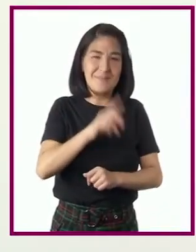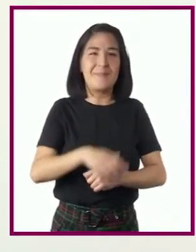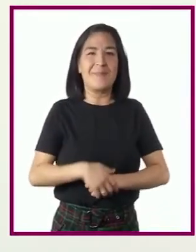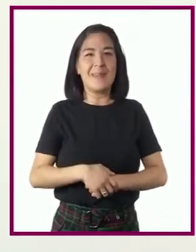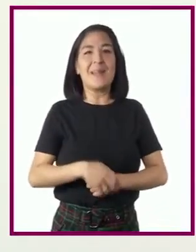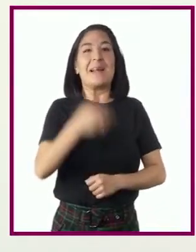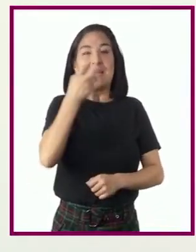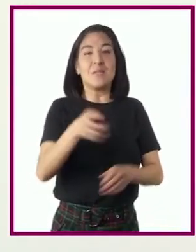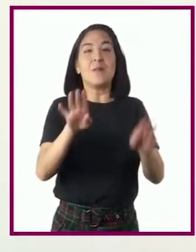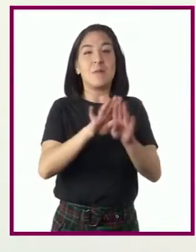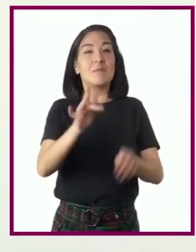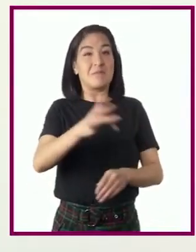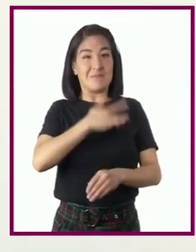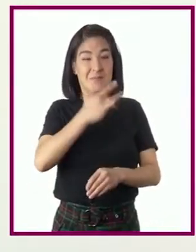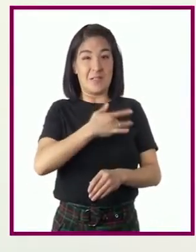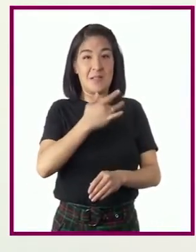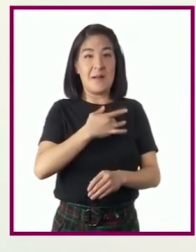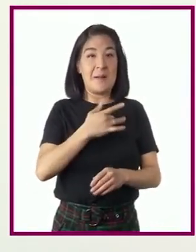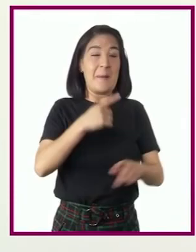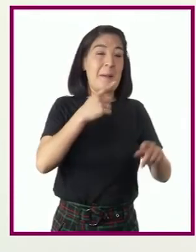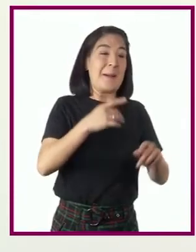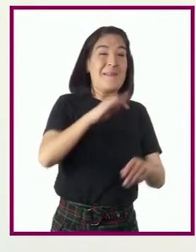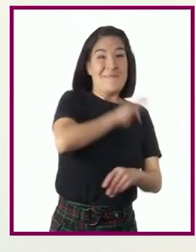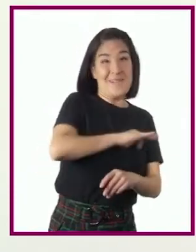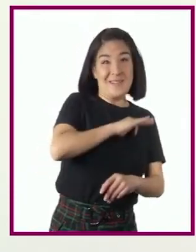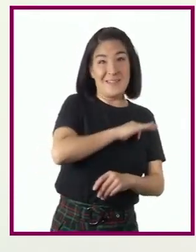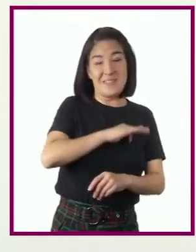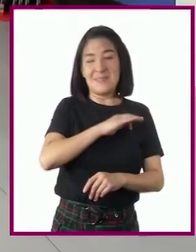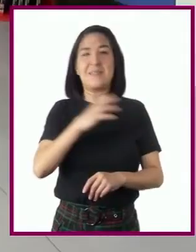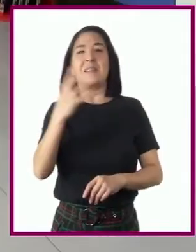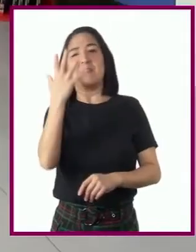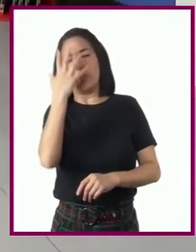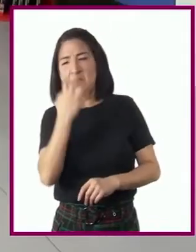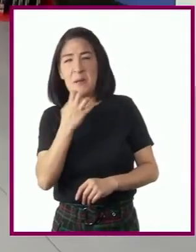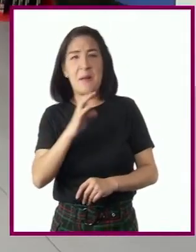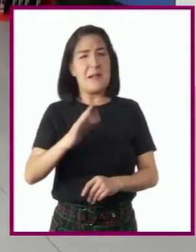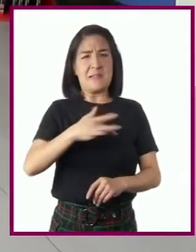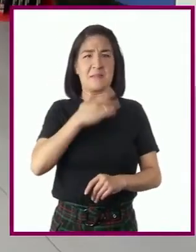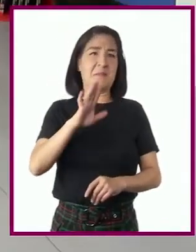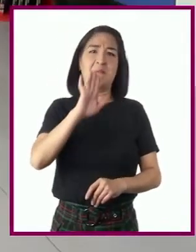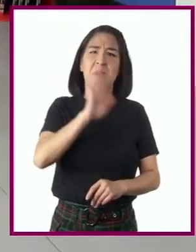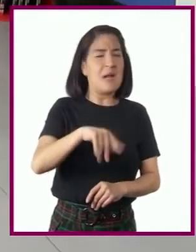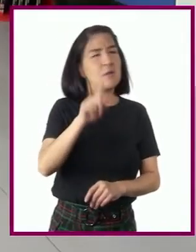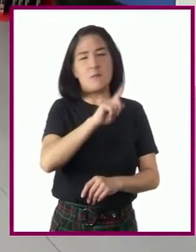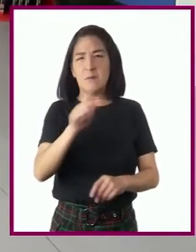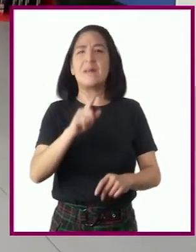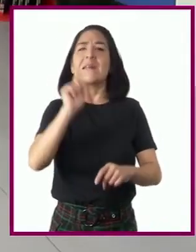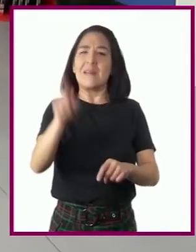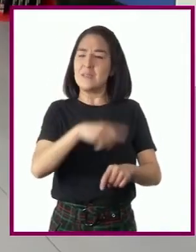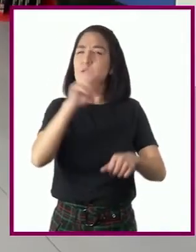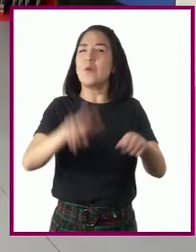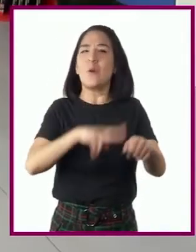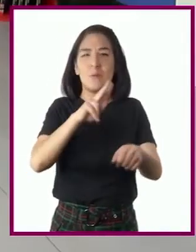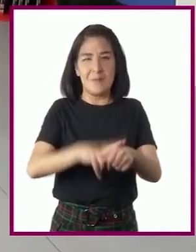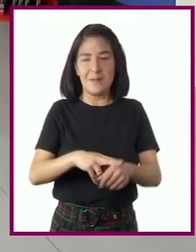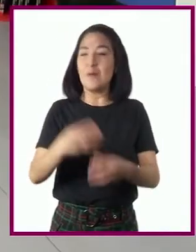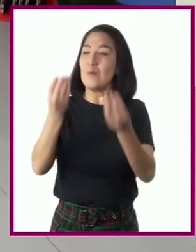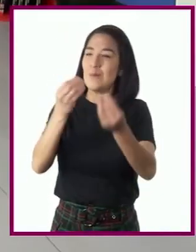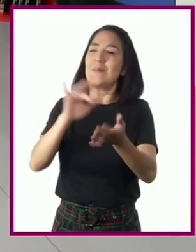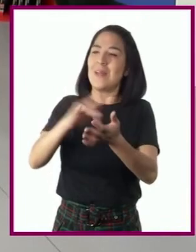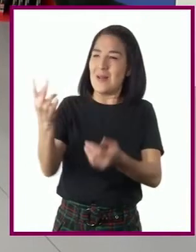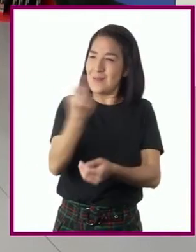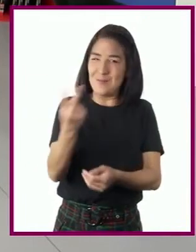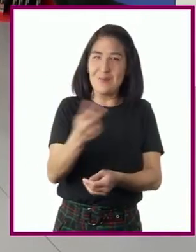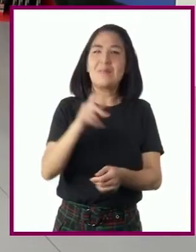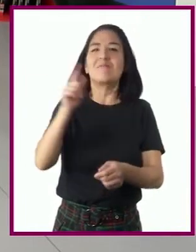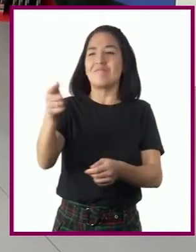Recuerden que sentirse de una u otra forma no está mal. Muchas gracias a ambas por habernos compartido su